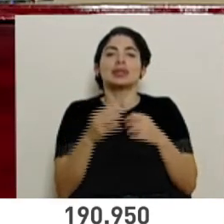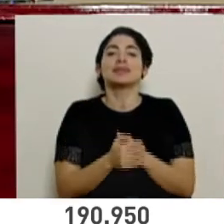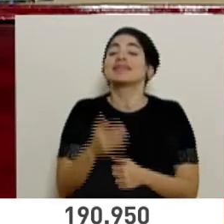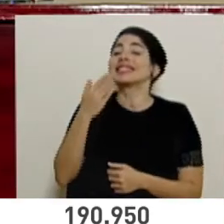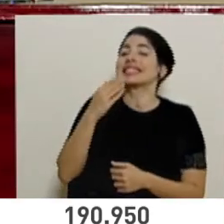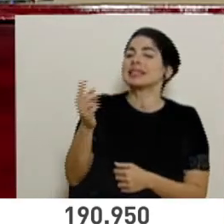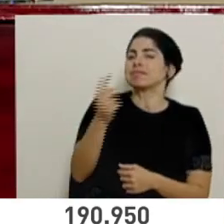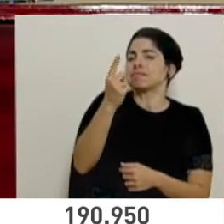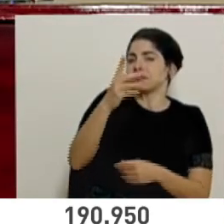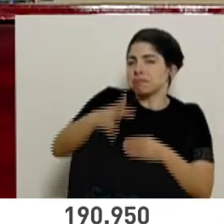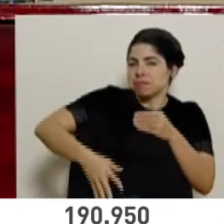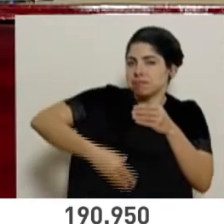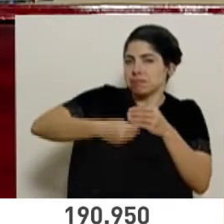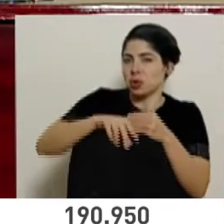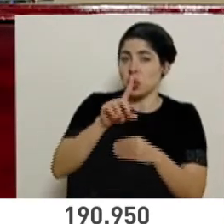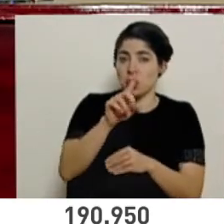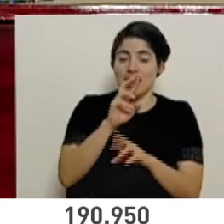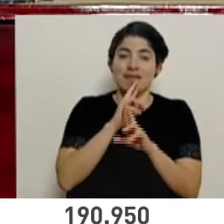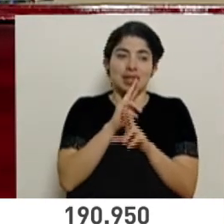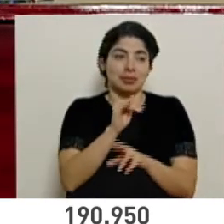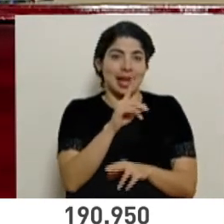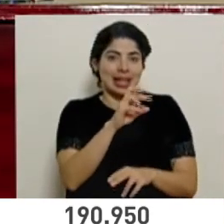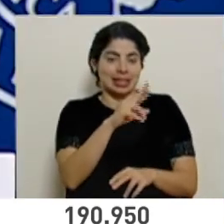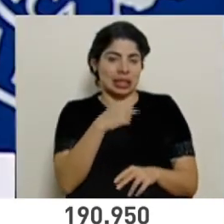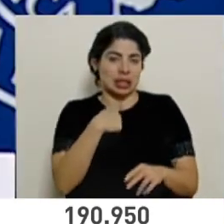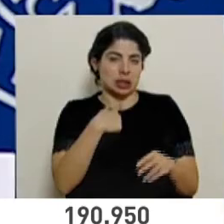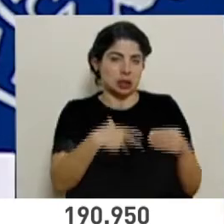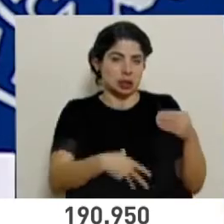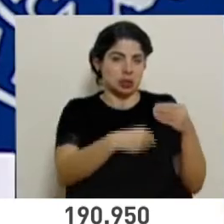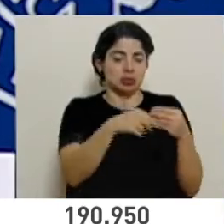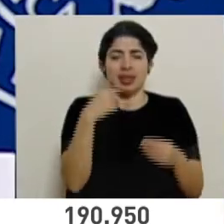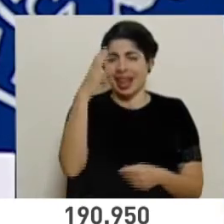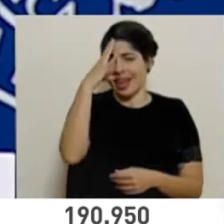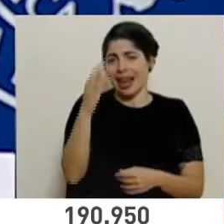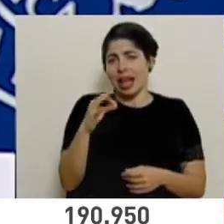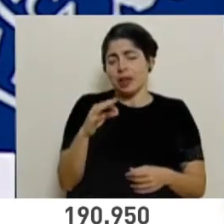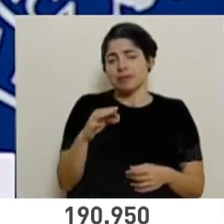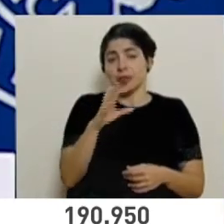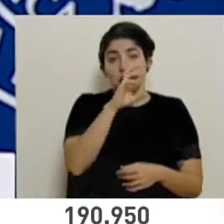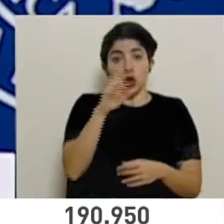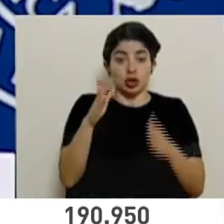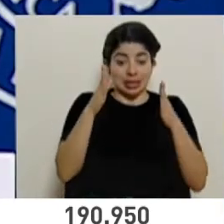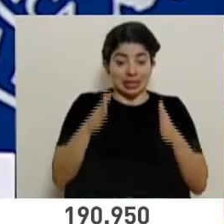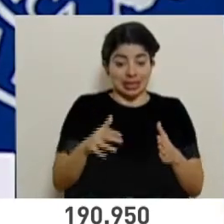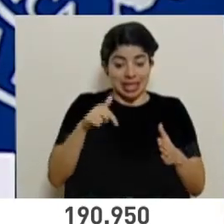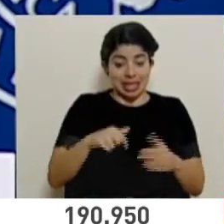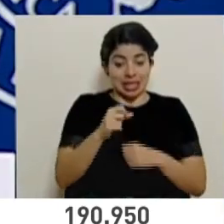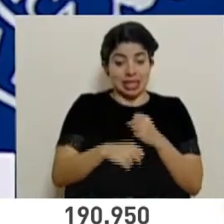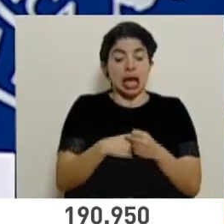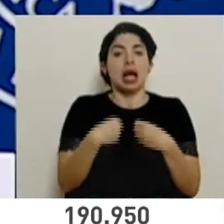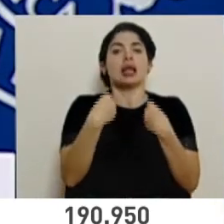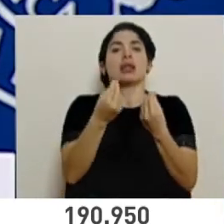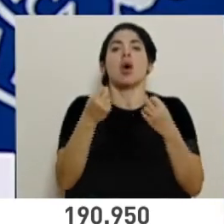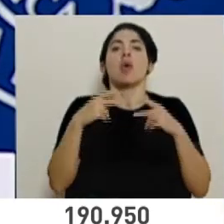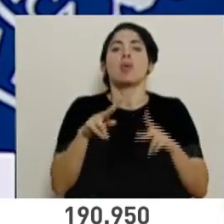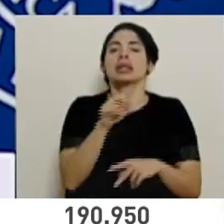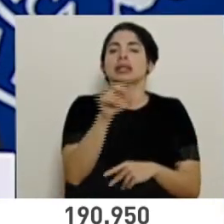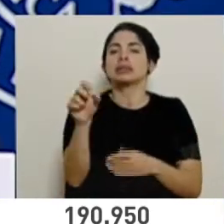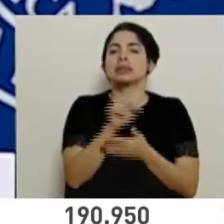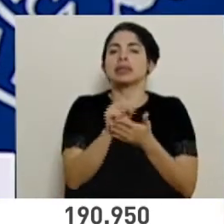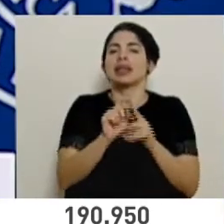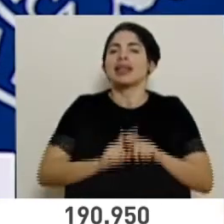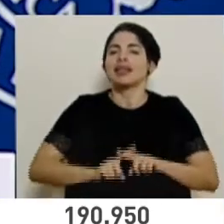Gracias. Solo para complementar una de las respuestas de don Alexander, yo creo que como costarricenses tenemos este año la oportunidad de vivir una Semana Santa